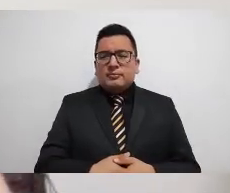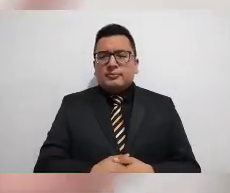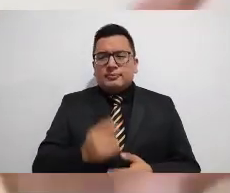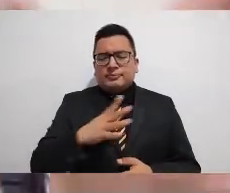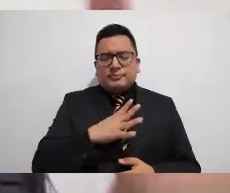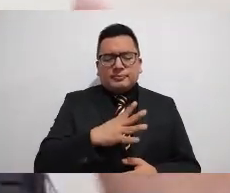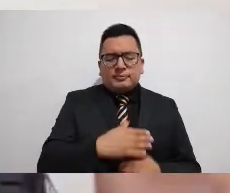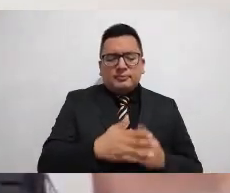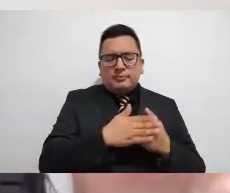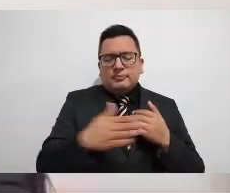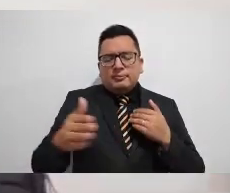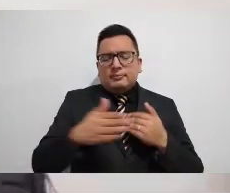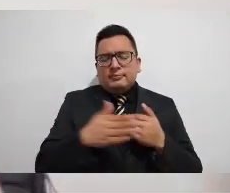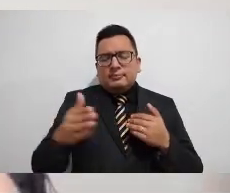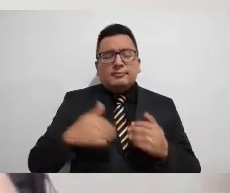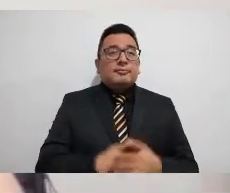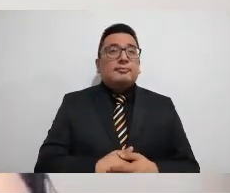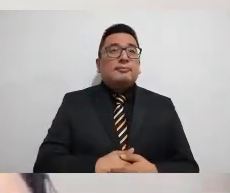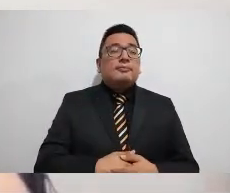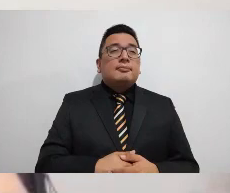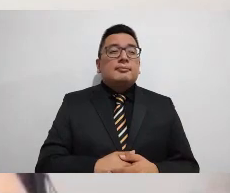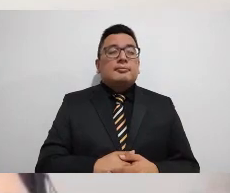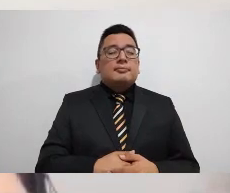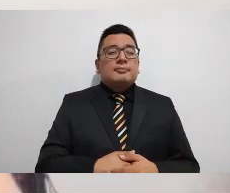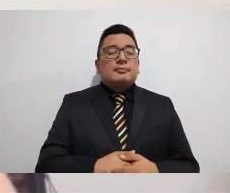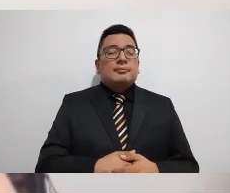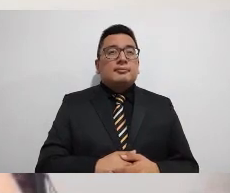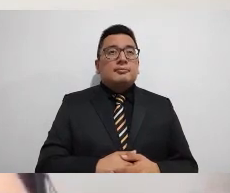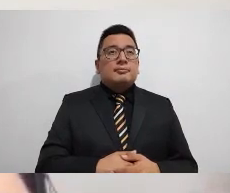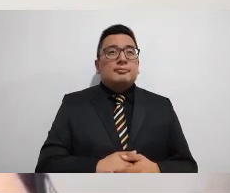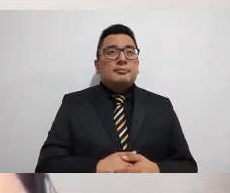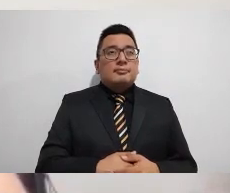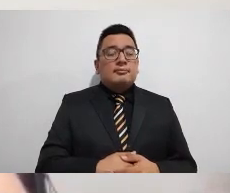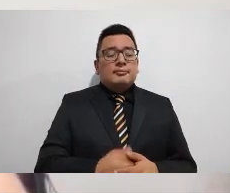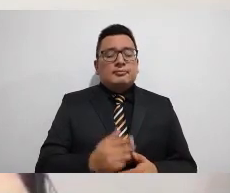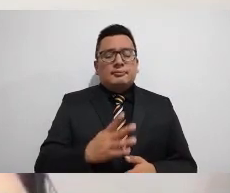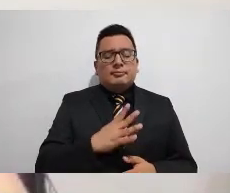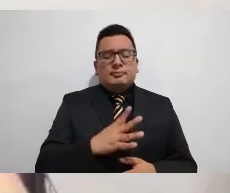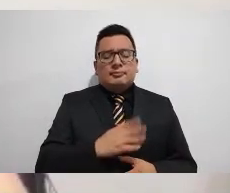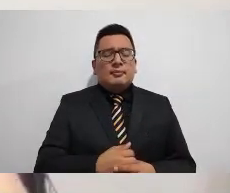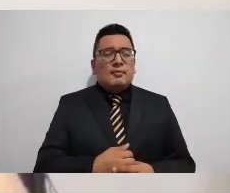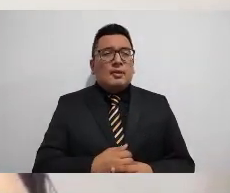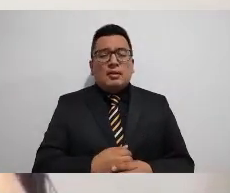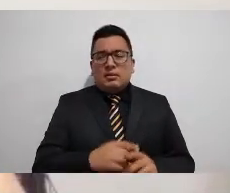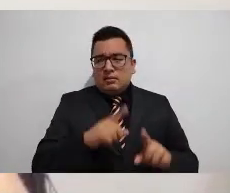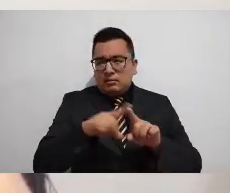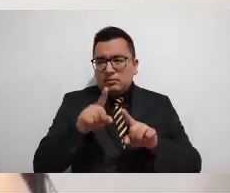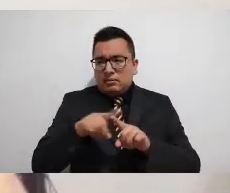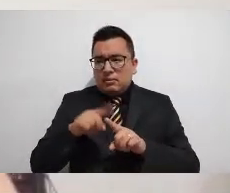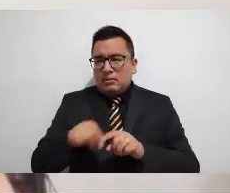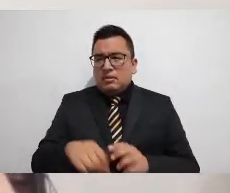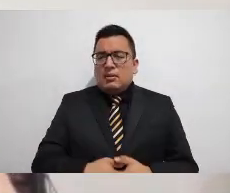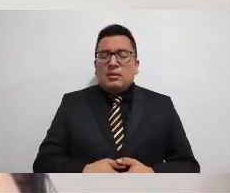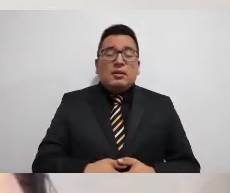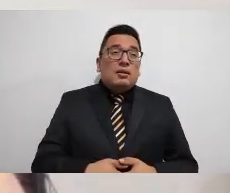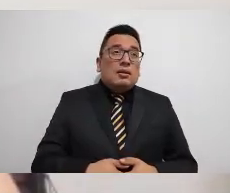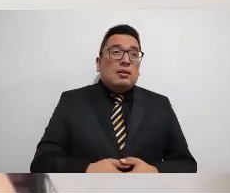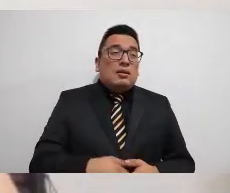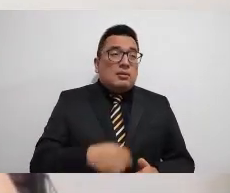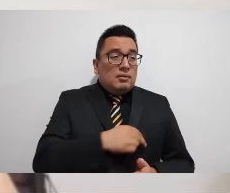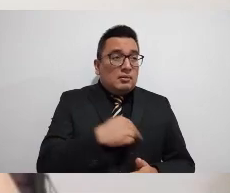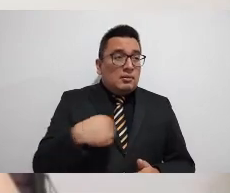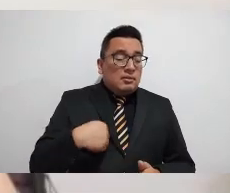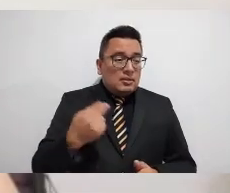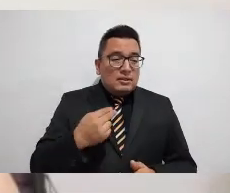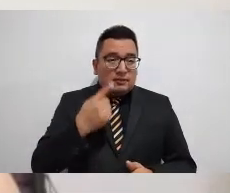que tienen un periodo como de campaña. Hay muchos, la mayor parte de los sistemas normativos indígenas que yo siempre procuro resaltar que nosotros